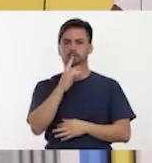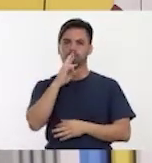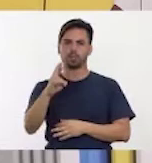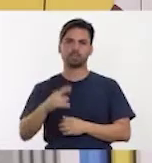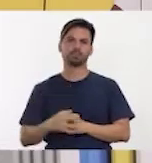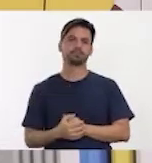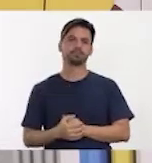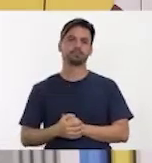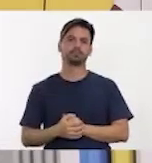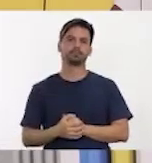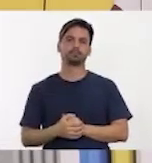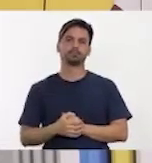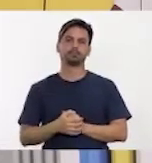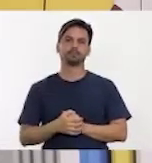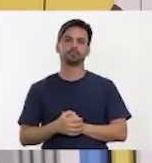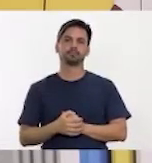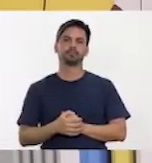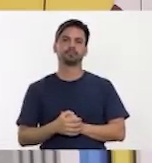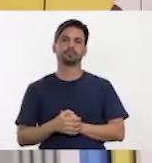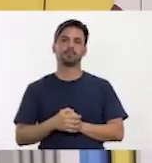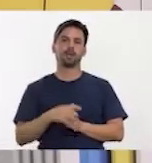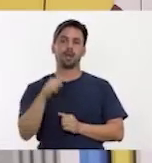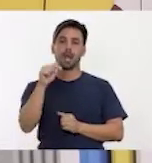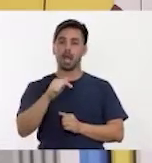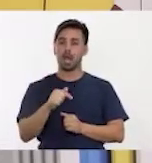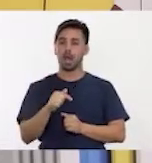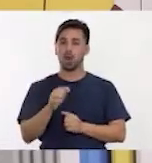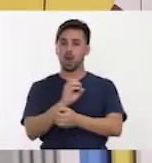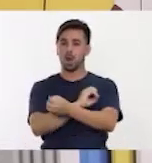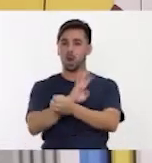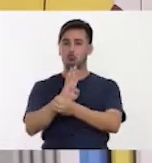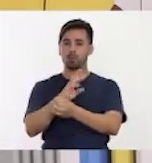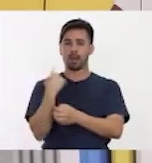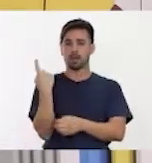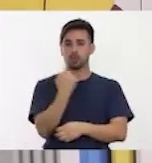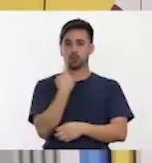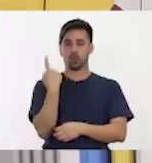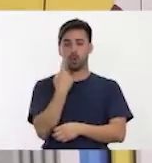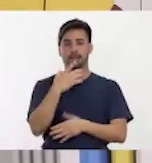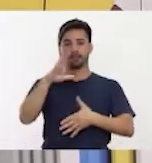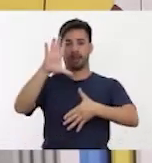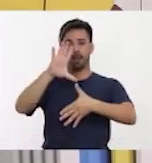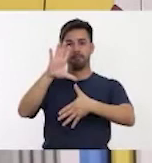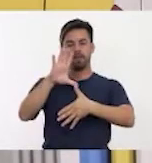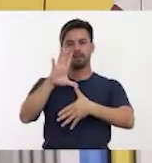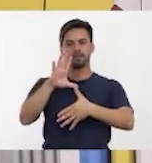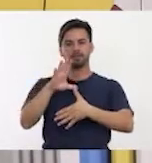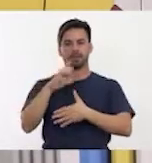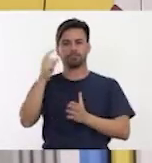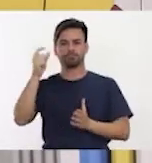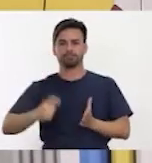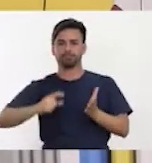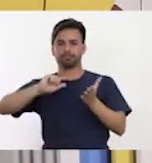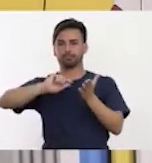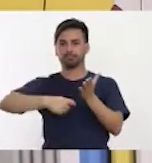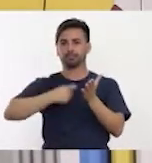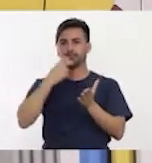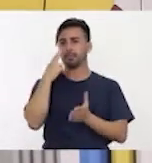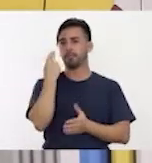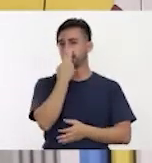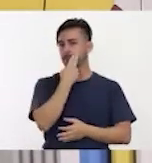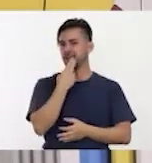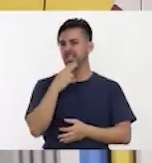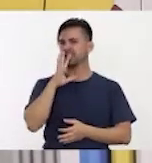En el ensayo Nuestra América, Martí hace referencia a la América Latina